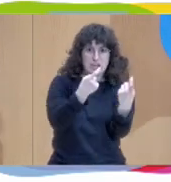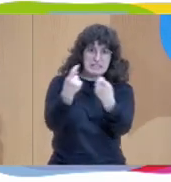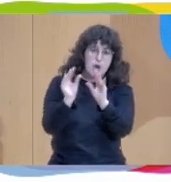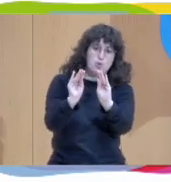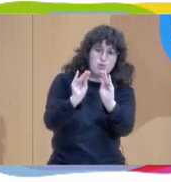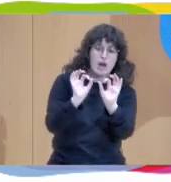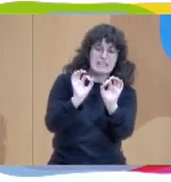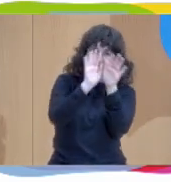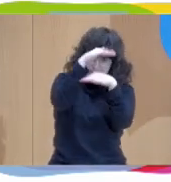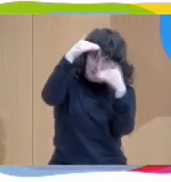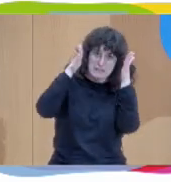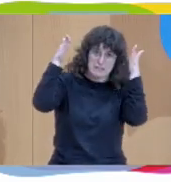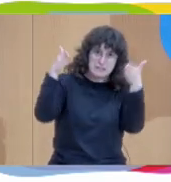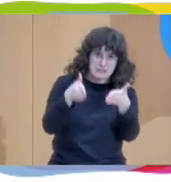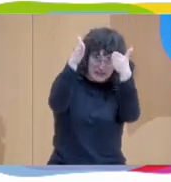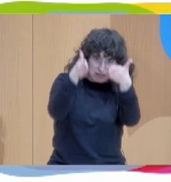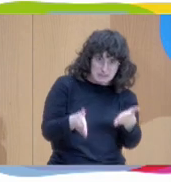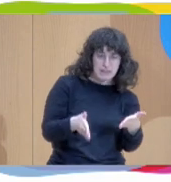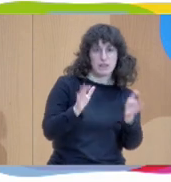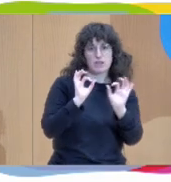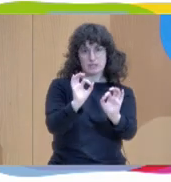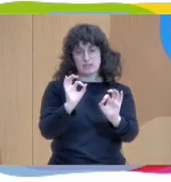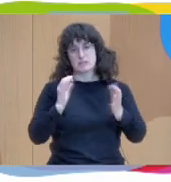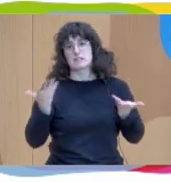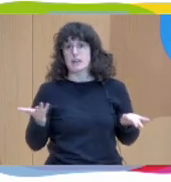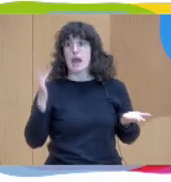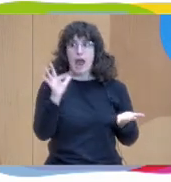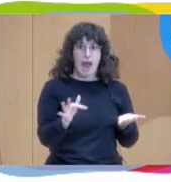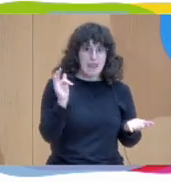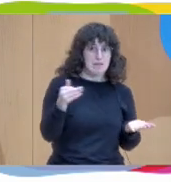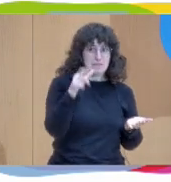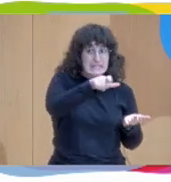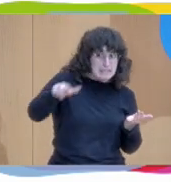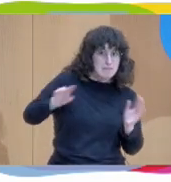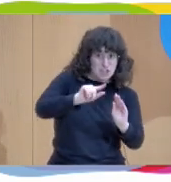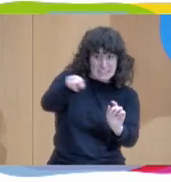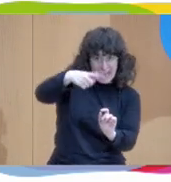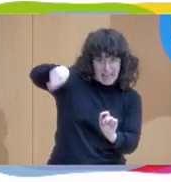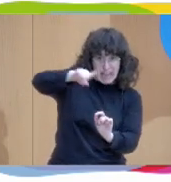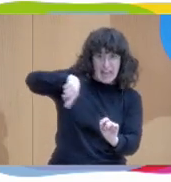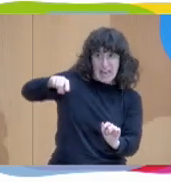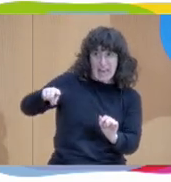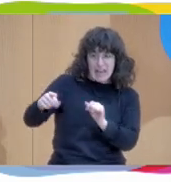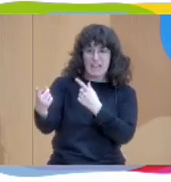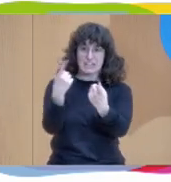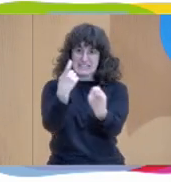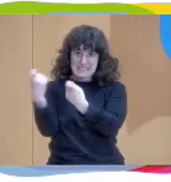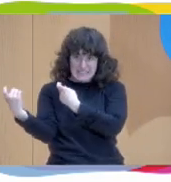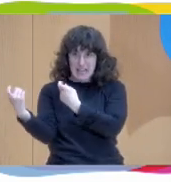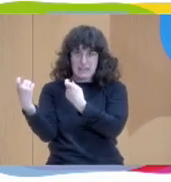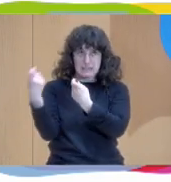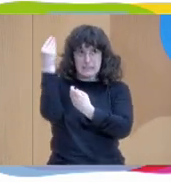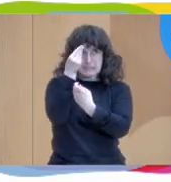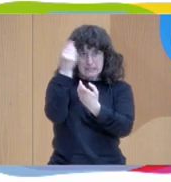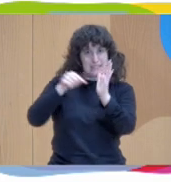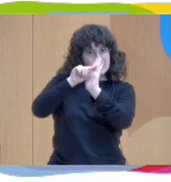y que son definidas además por por ellas mismas por las personas no por los profesionales cuando se piensa en este